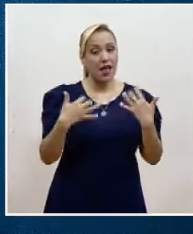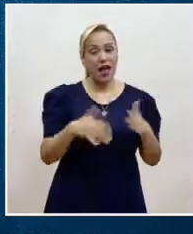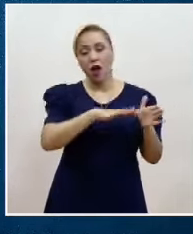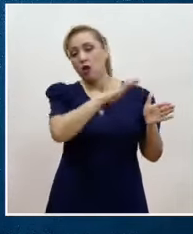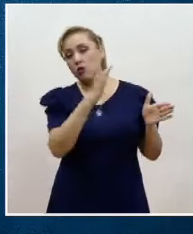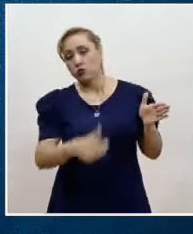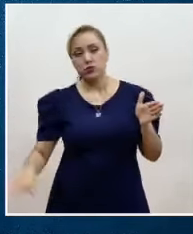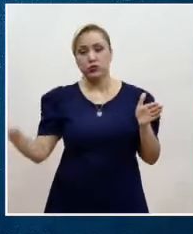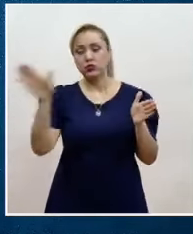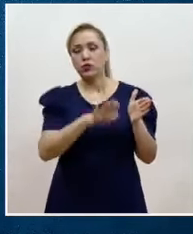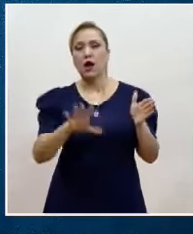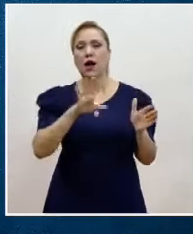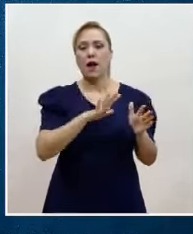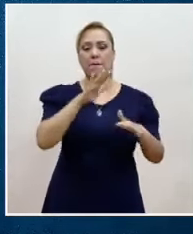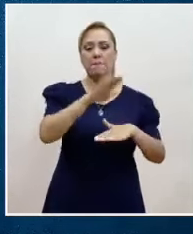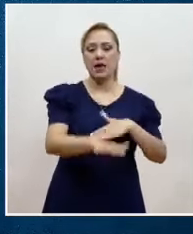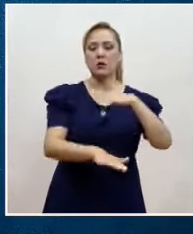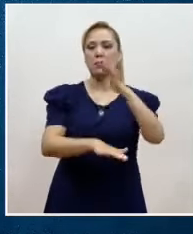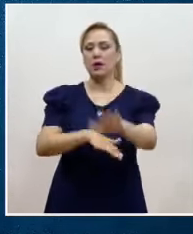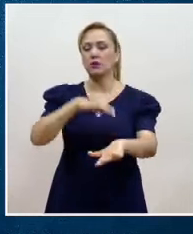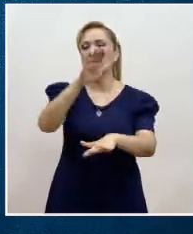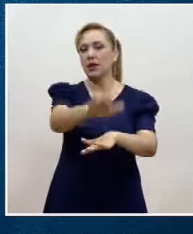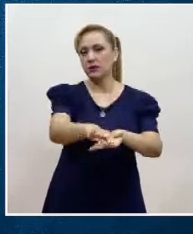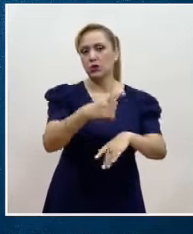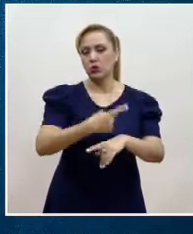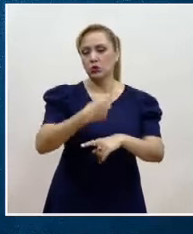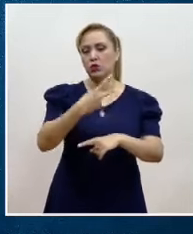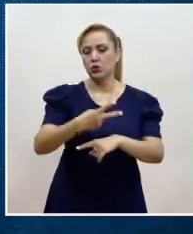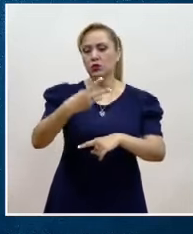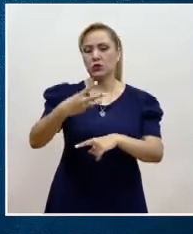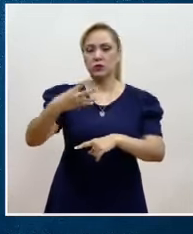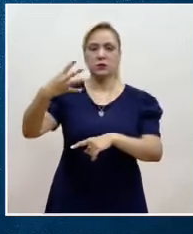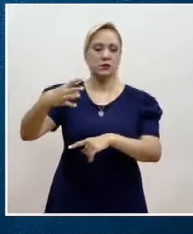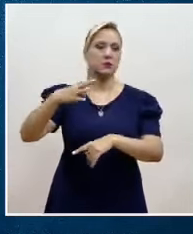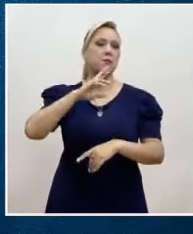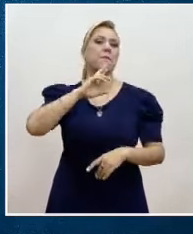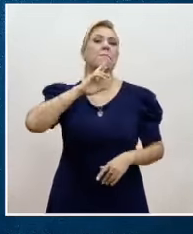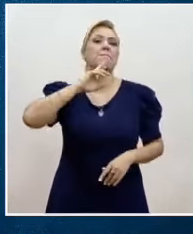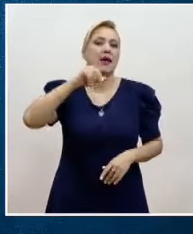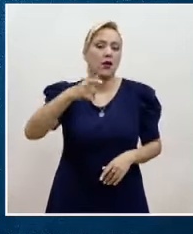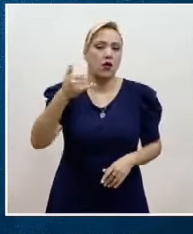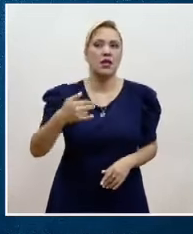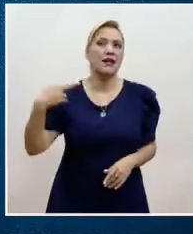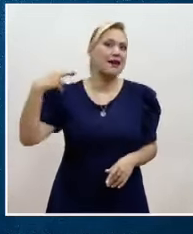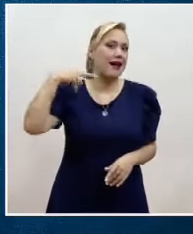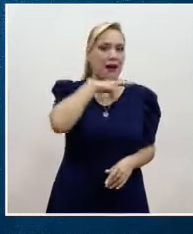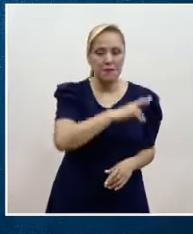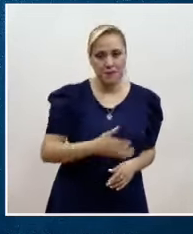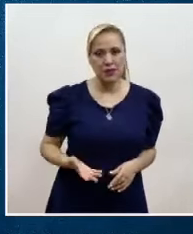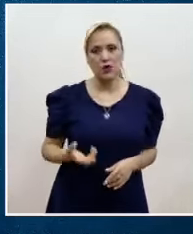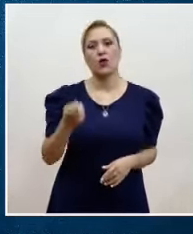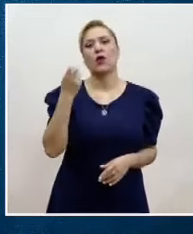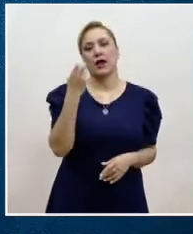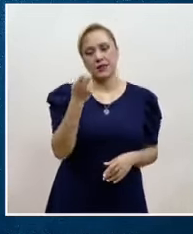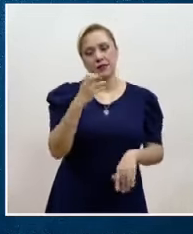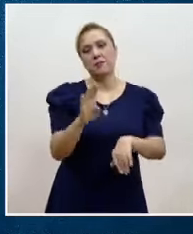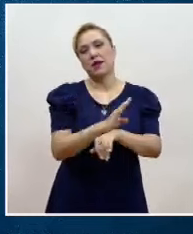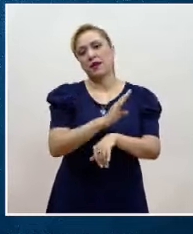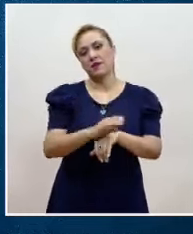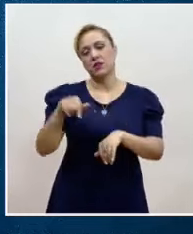tiene todo un proceso y que ese proceso sea rápido y que salga de la mejor manera, digamos, eso son los beneficios